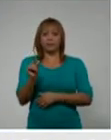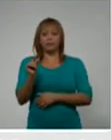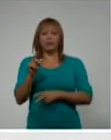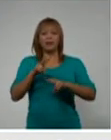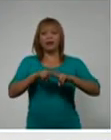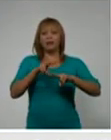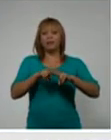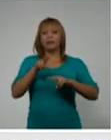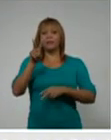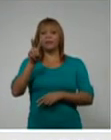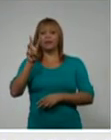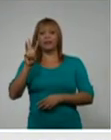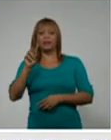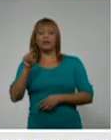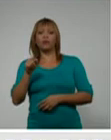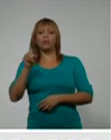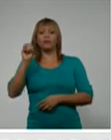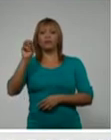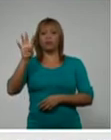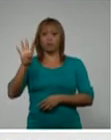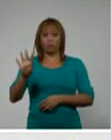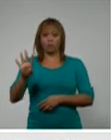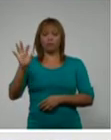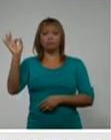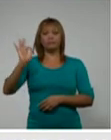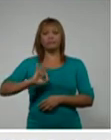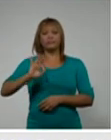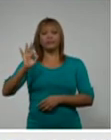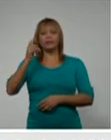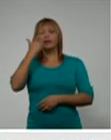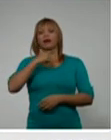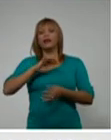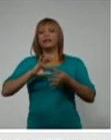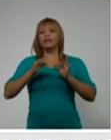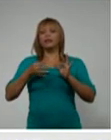un 23,04, Artemisa